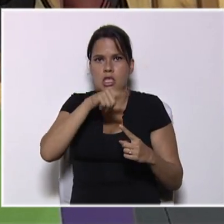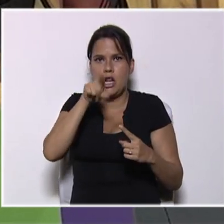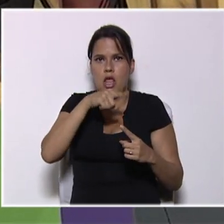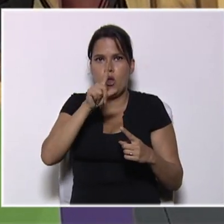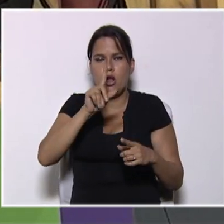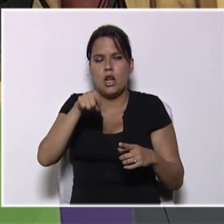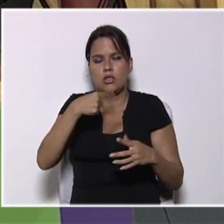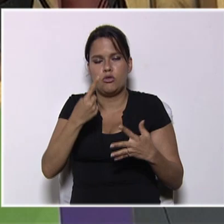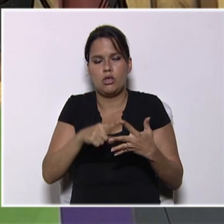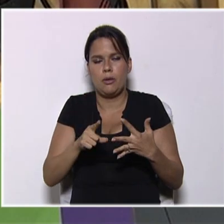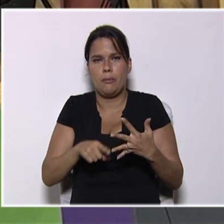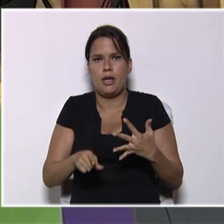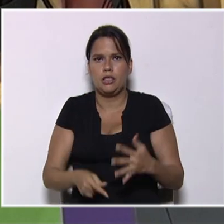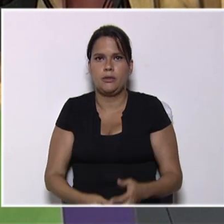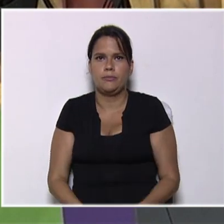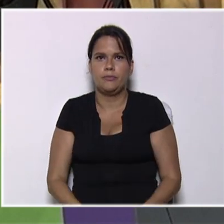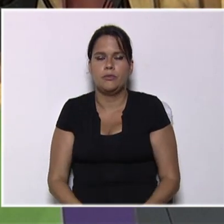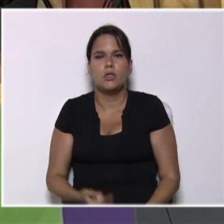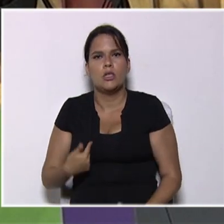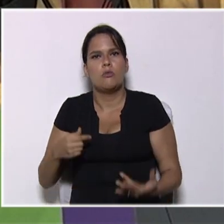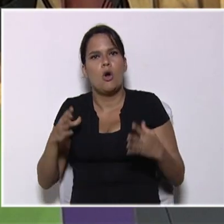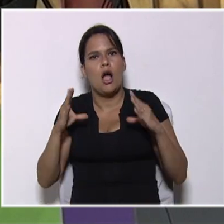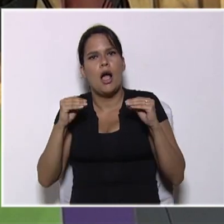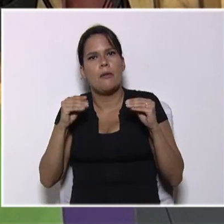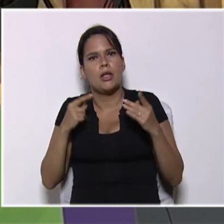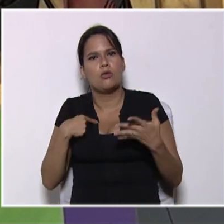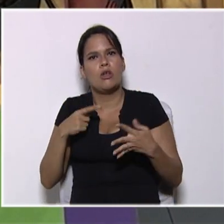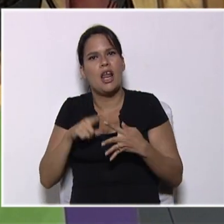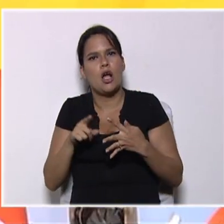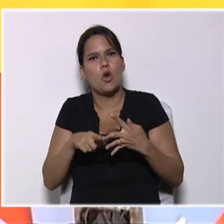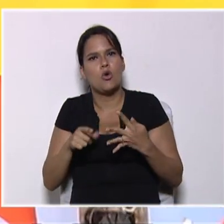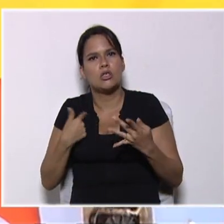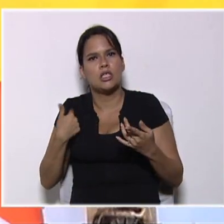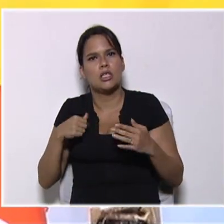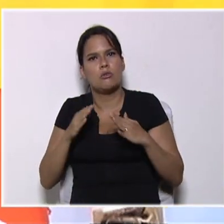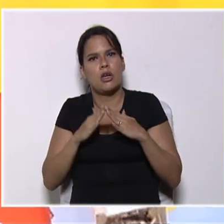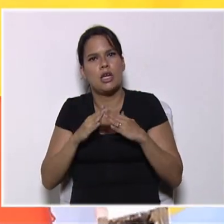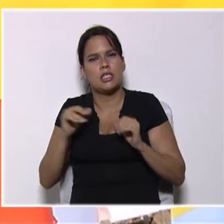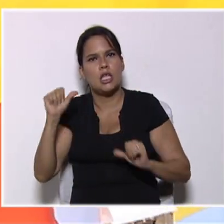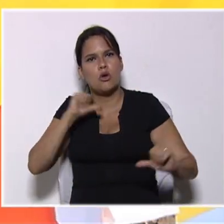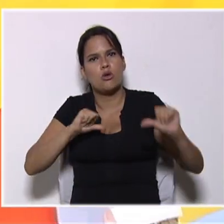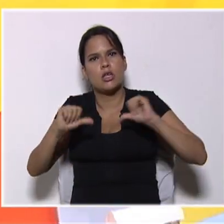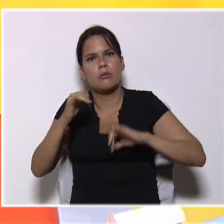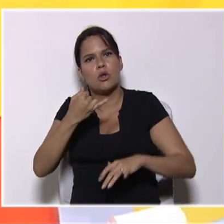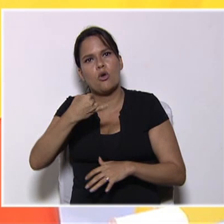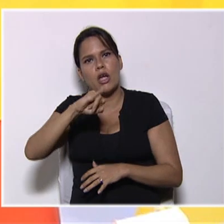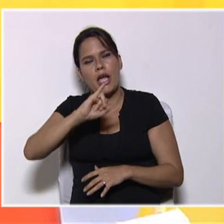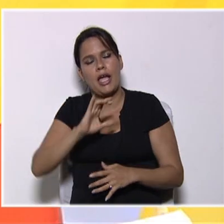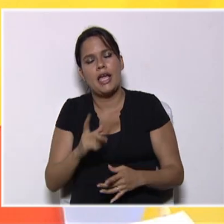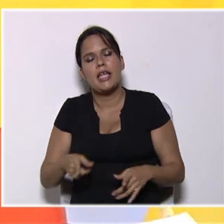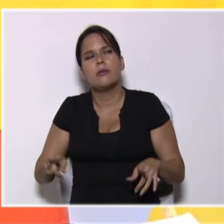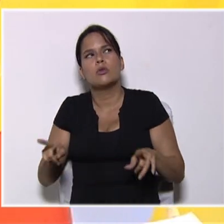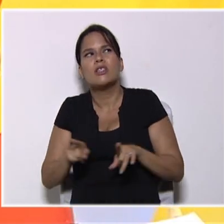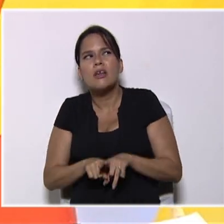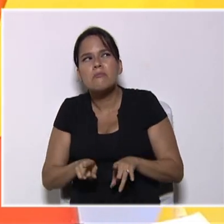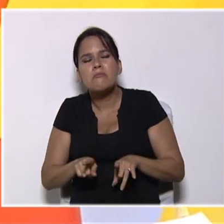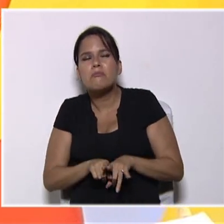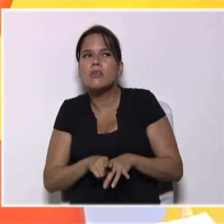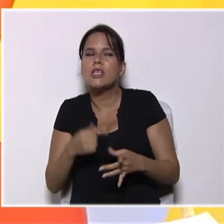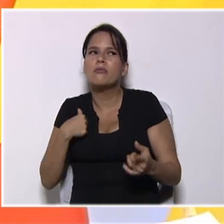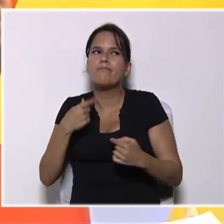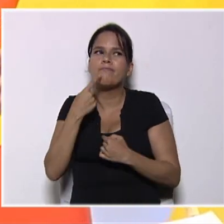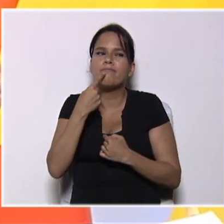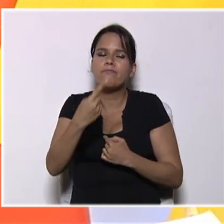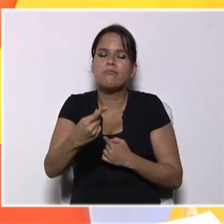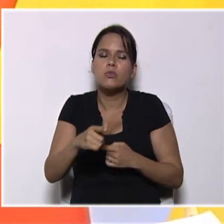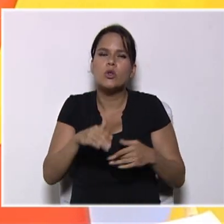Pero si estamos hablando entonces de estos electrodomésticos, estamos hablando de los químicos que hay, estamos también considerando cuáles son